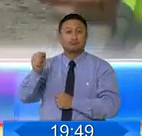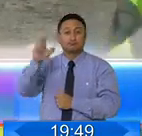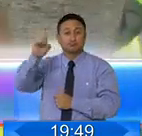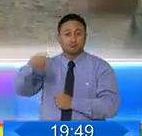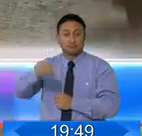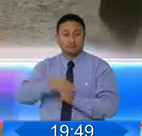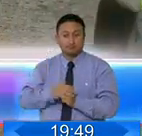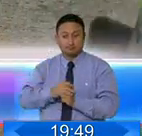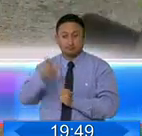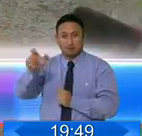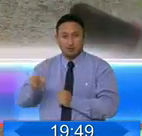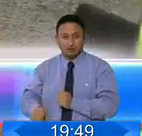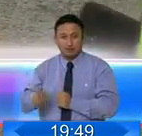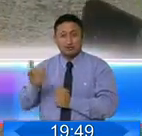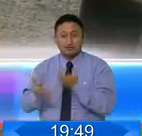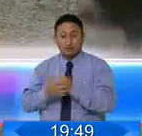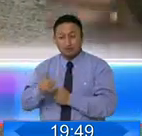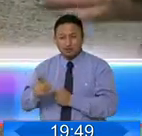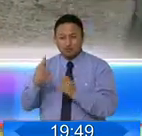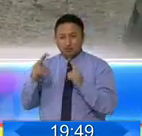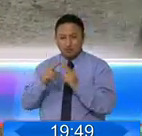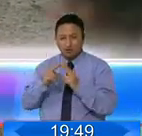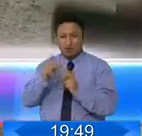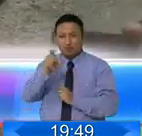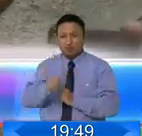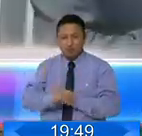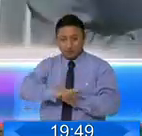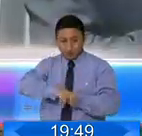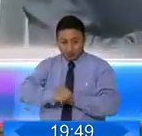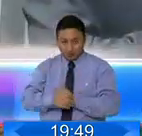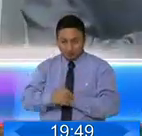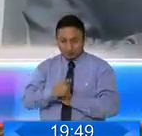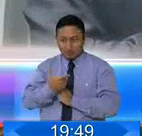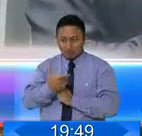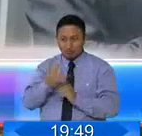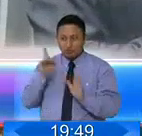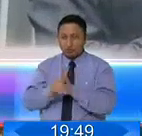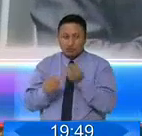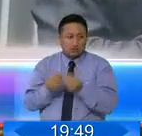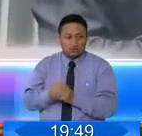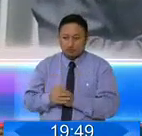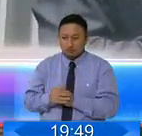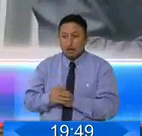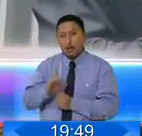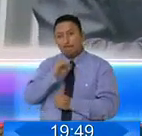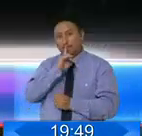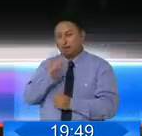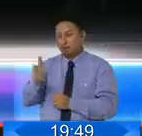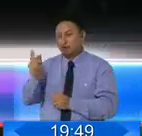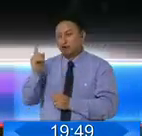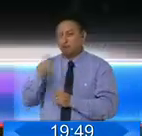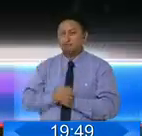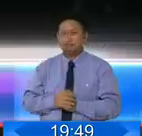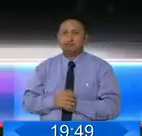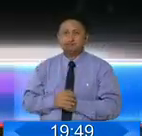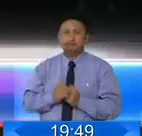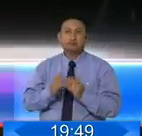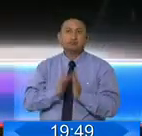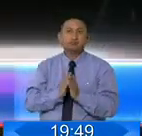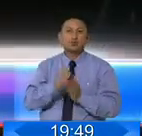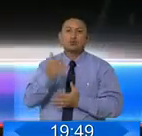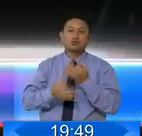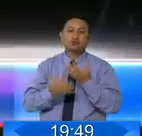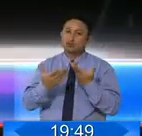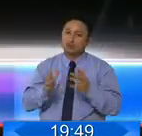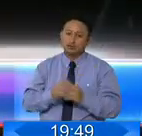víctimas reconocieron a los robavacas y para evitar ser denunciados, como que no dudaron en callarlos para siempre. Se haga justicia ya.